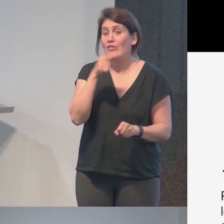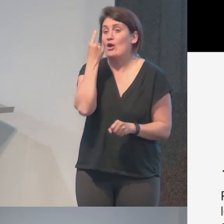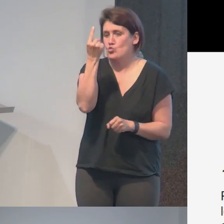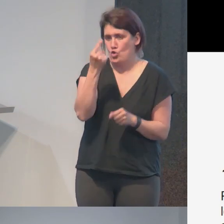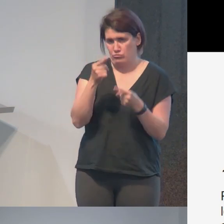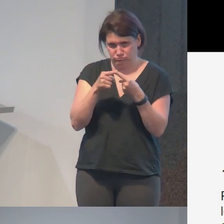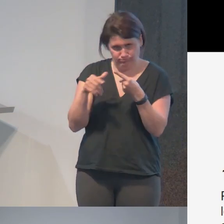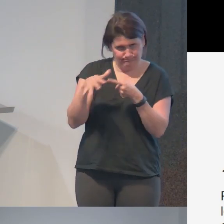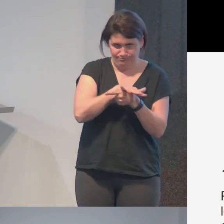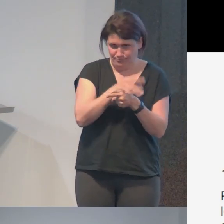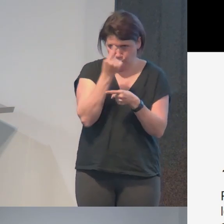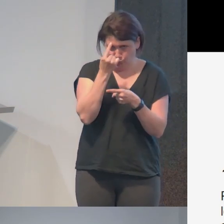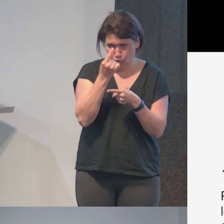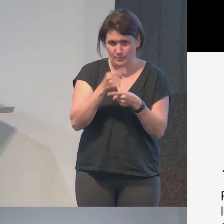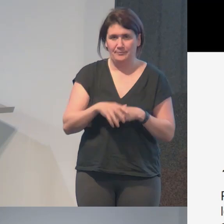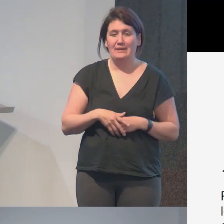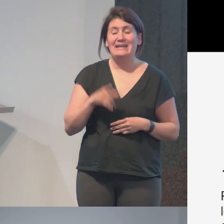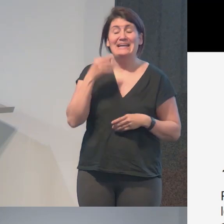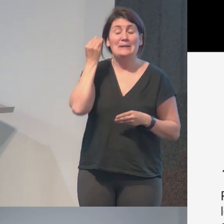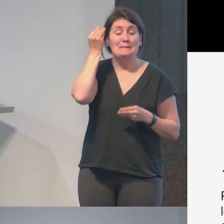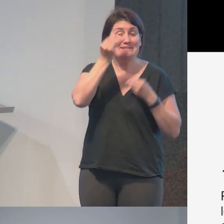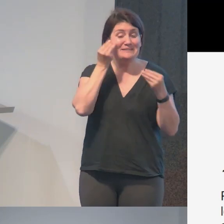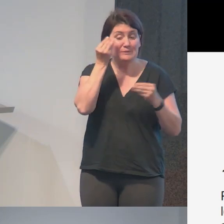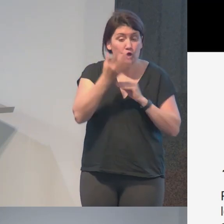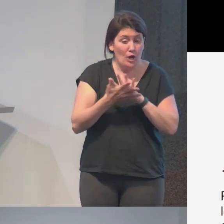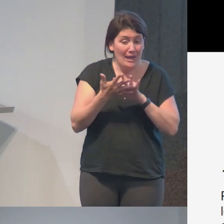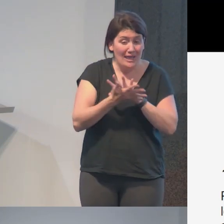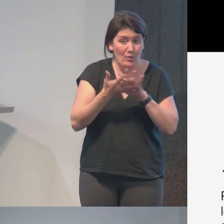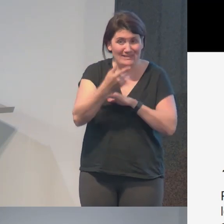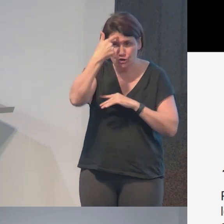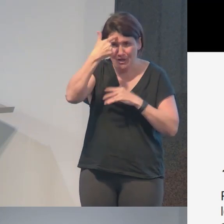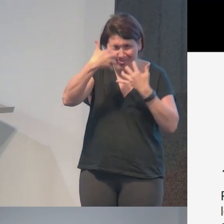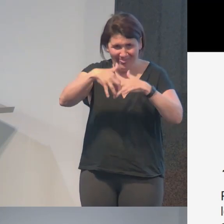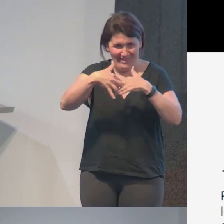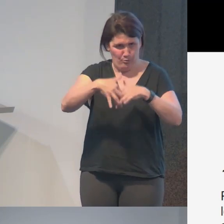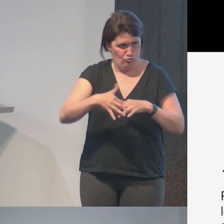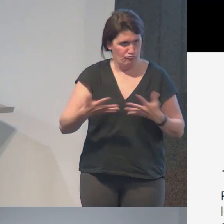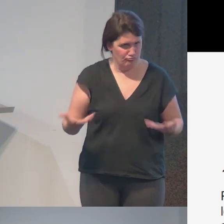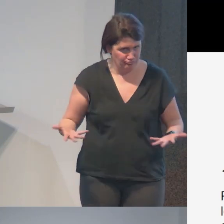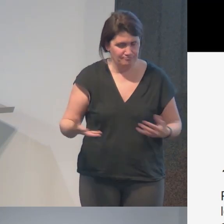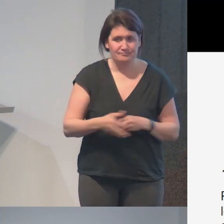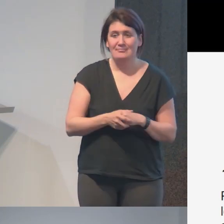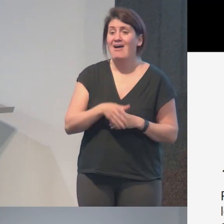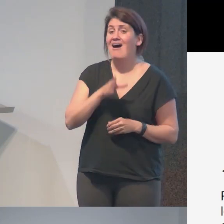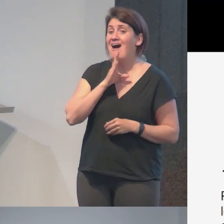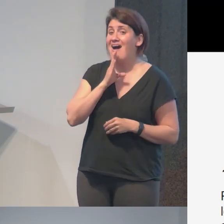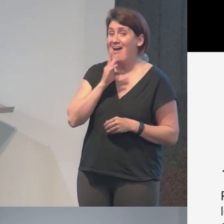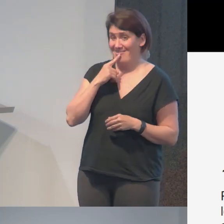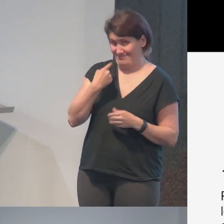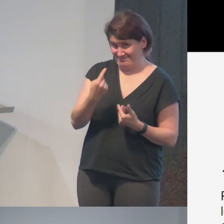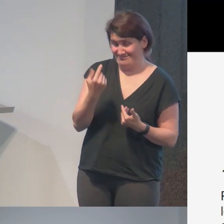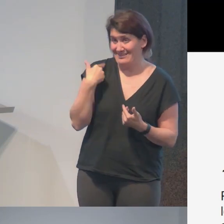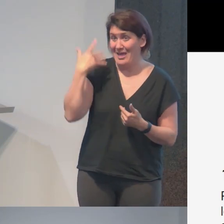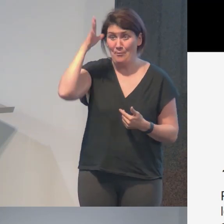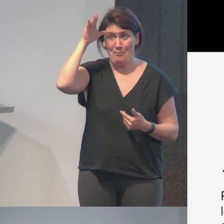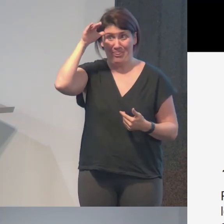es el procesamiento de la lengua de signos en el cerebro. Como he dicho antes, dentro del BCBL